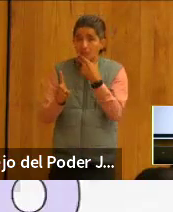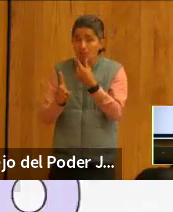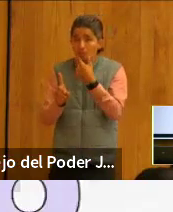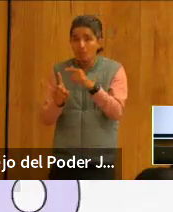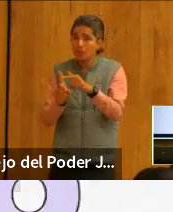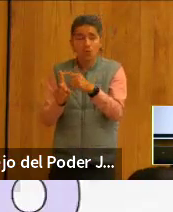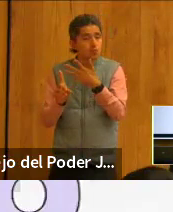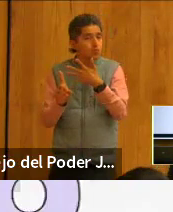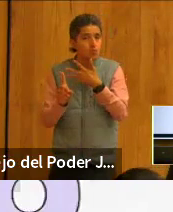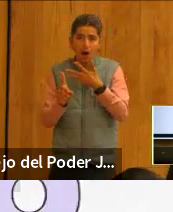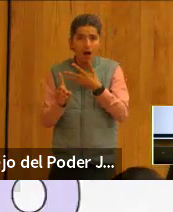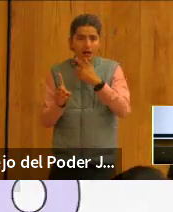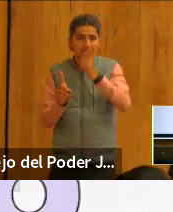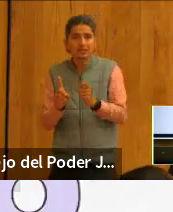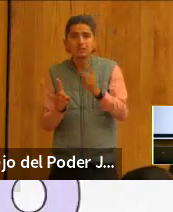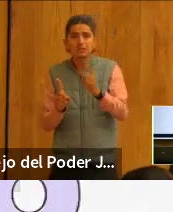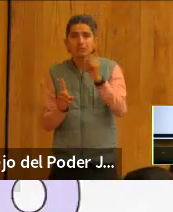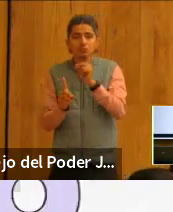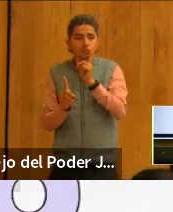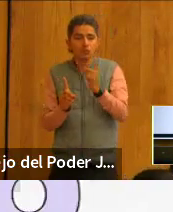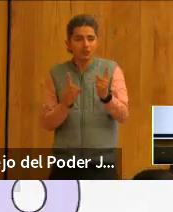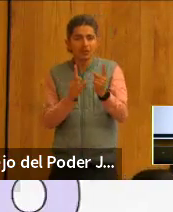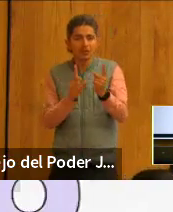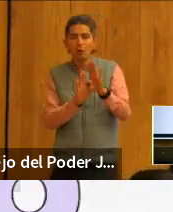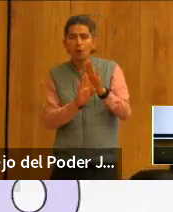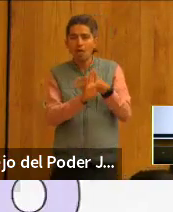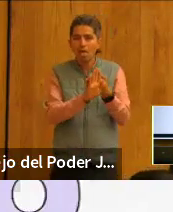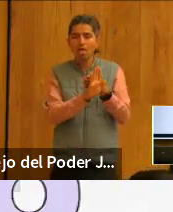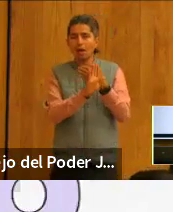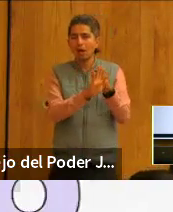tiene a la víctima directa para estar haciendo daño.